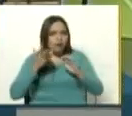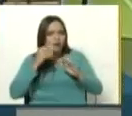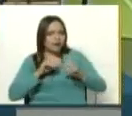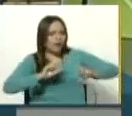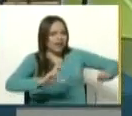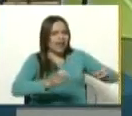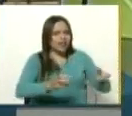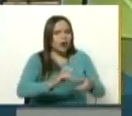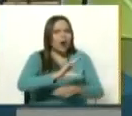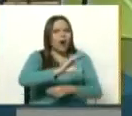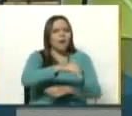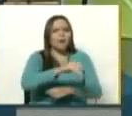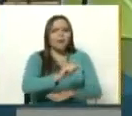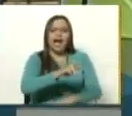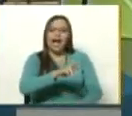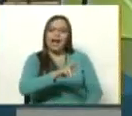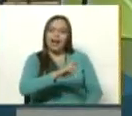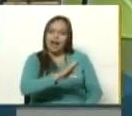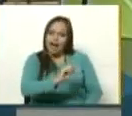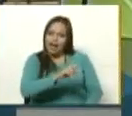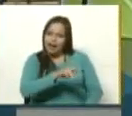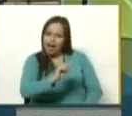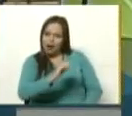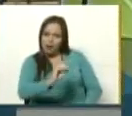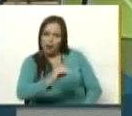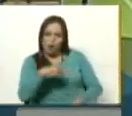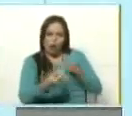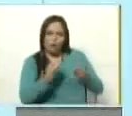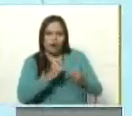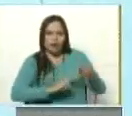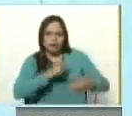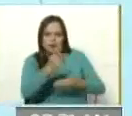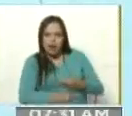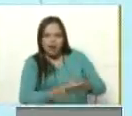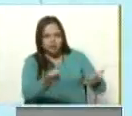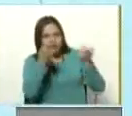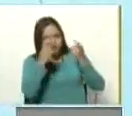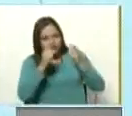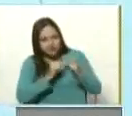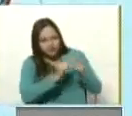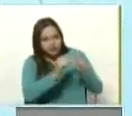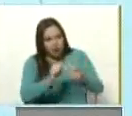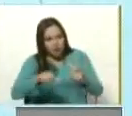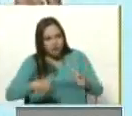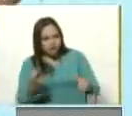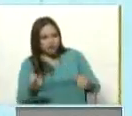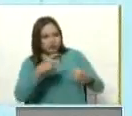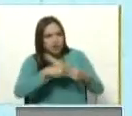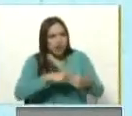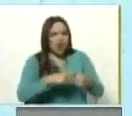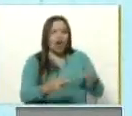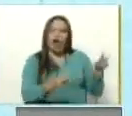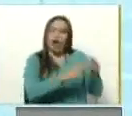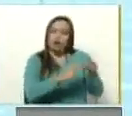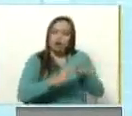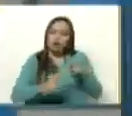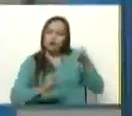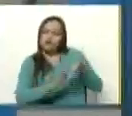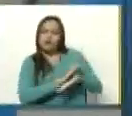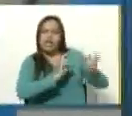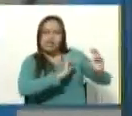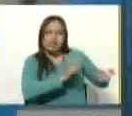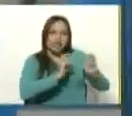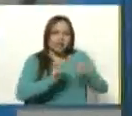Macarao, ¿cómo se ejecutan? ¿Hay planes de formación permanente para incorporarse, para manejar contenido, para